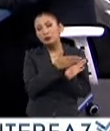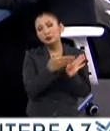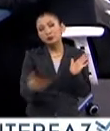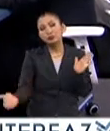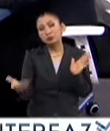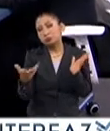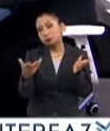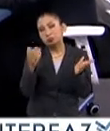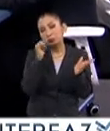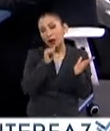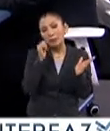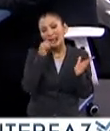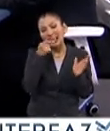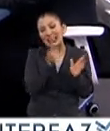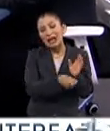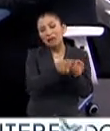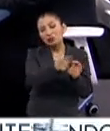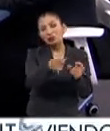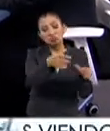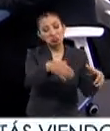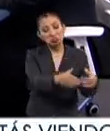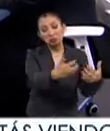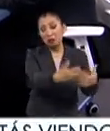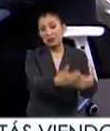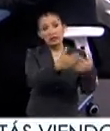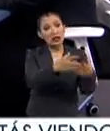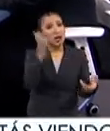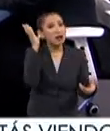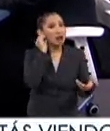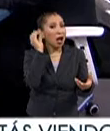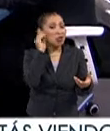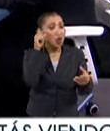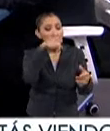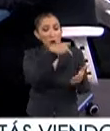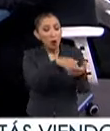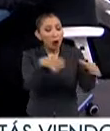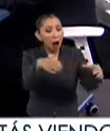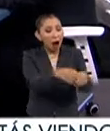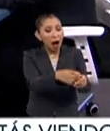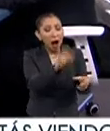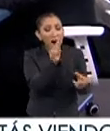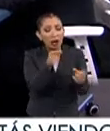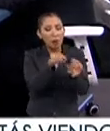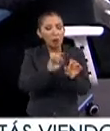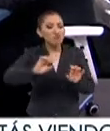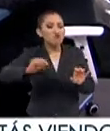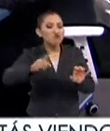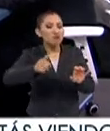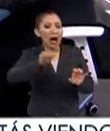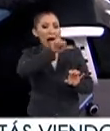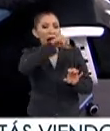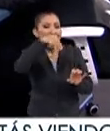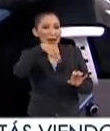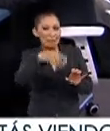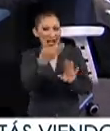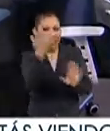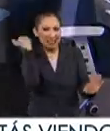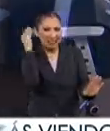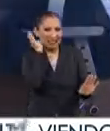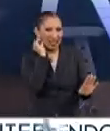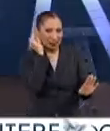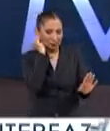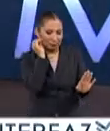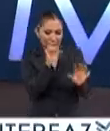de cuentas se trataba de una emisora colocada en un punto del cuadrante de amplitud modulada de la Ciudad de